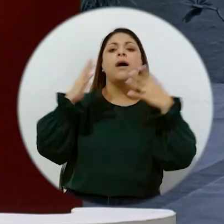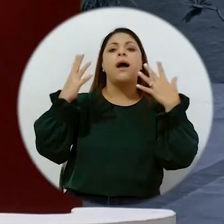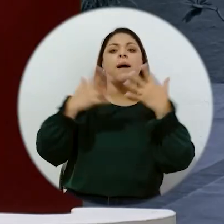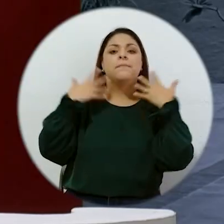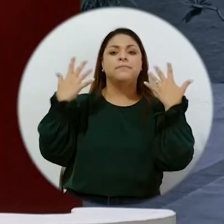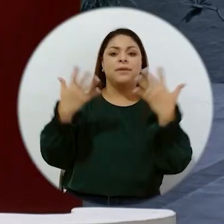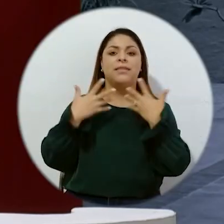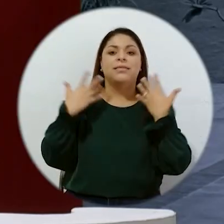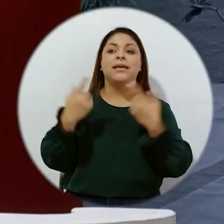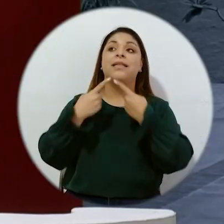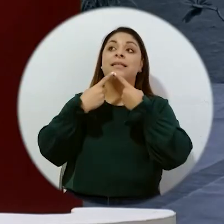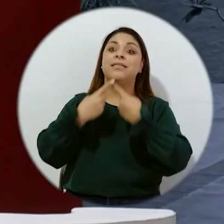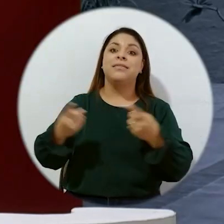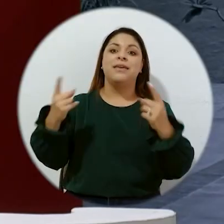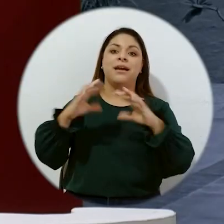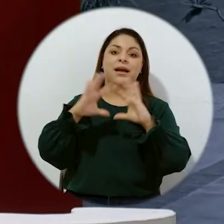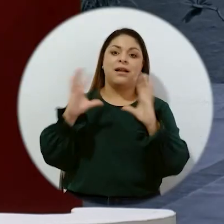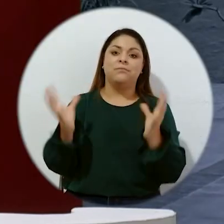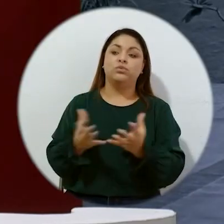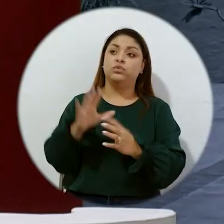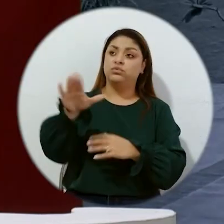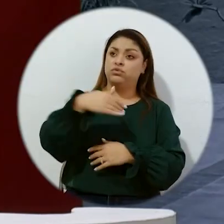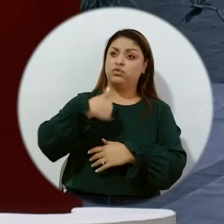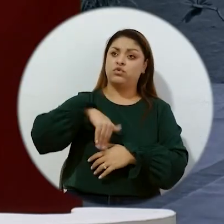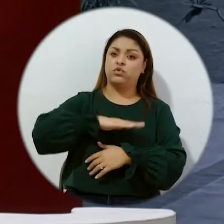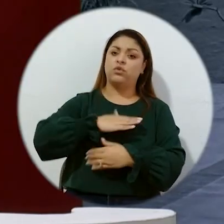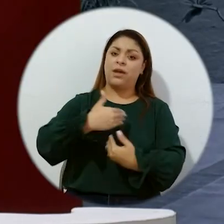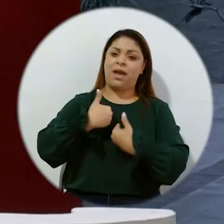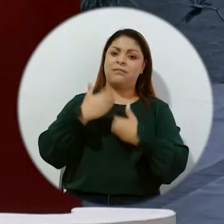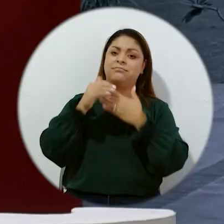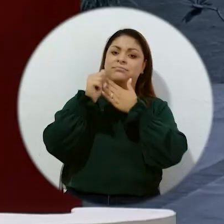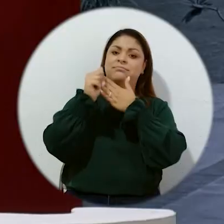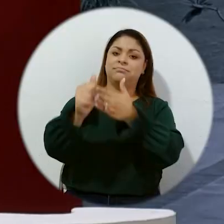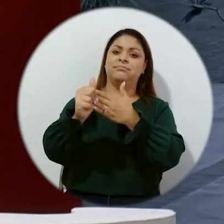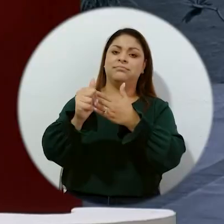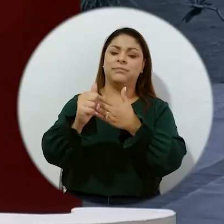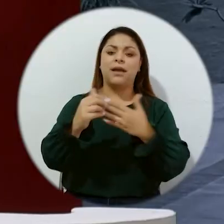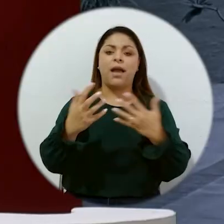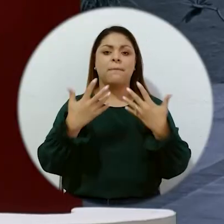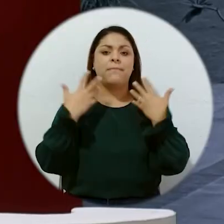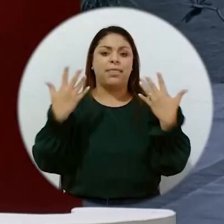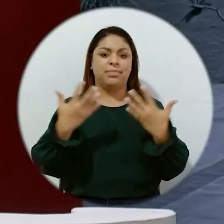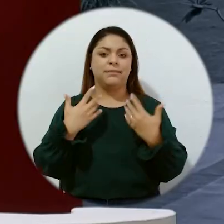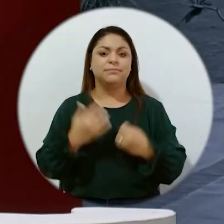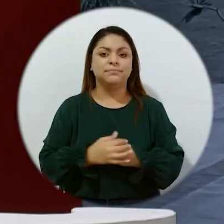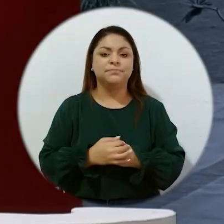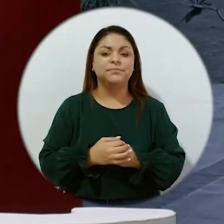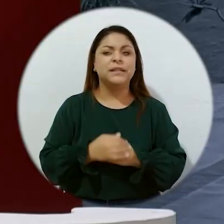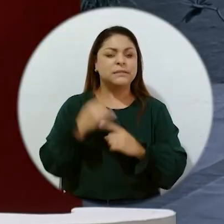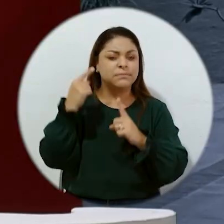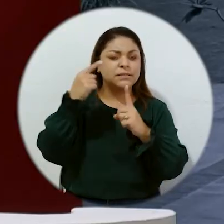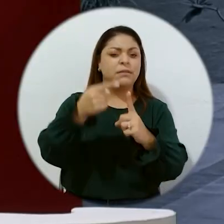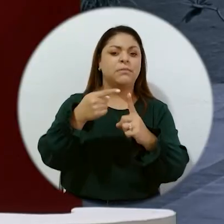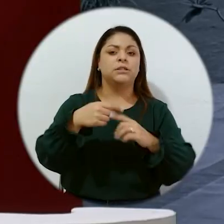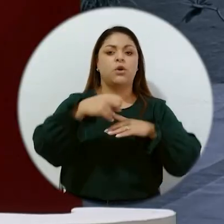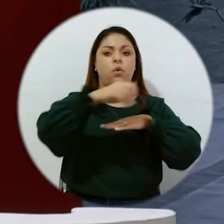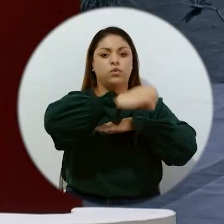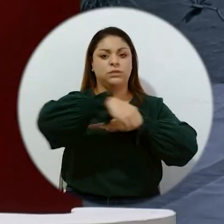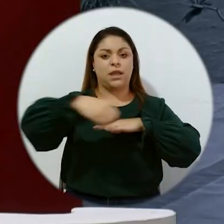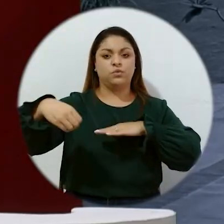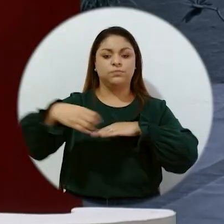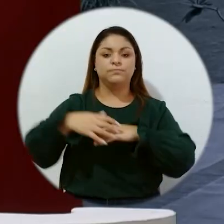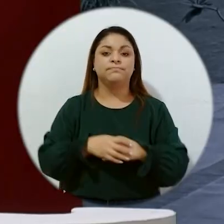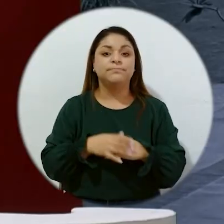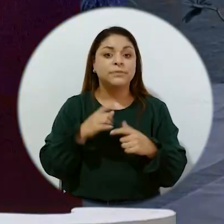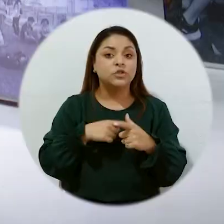ambiental, le diga al mundo, nosotros tenemos un liderazgo en ambiente y en caso concreto en océanos,